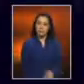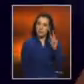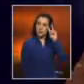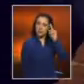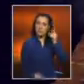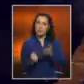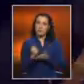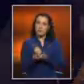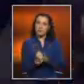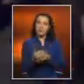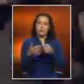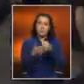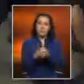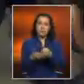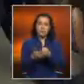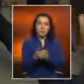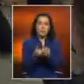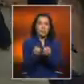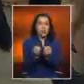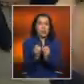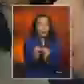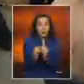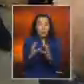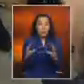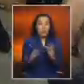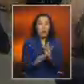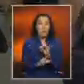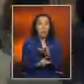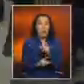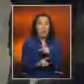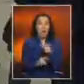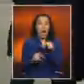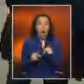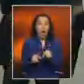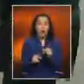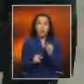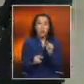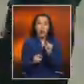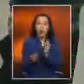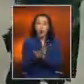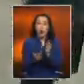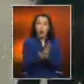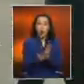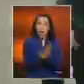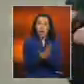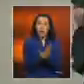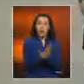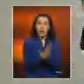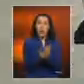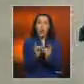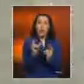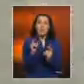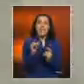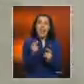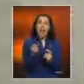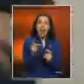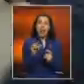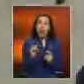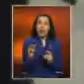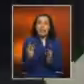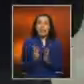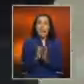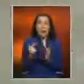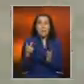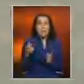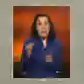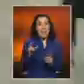Iniciativas que ayudan a combatir las alarmantes cifras de bullying. Hoy, solo unos pocos establecimientos, como Lucila Godoy de San Miguel o